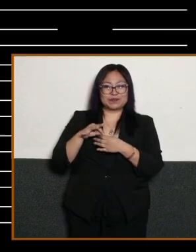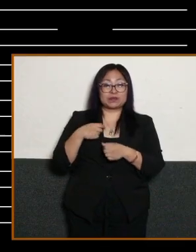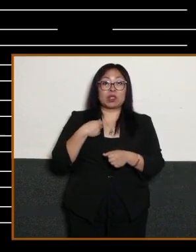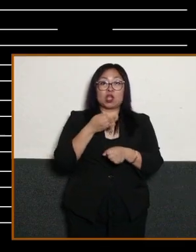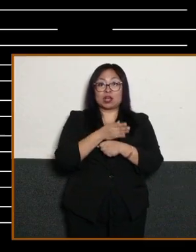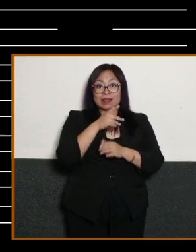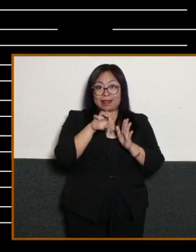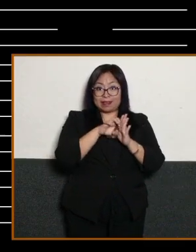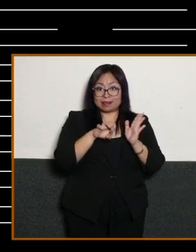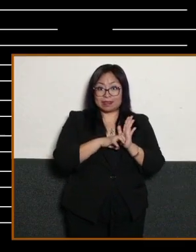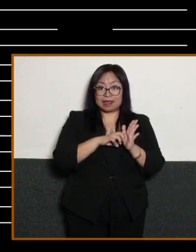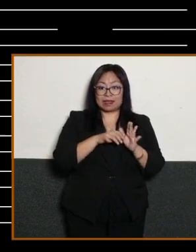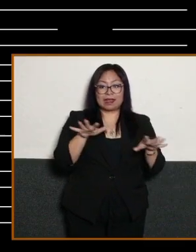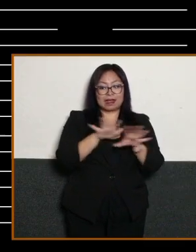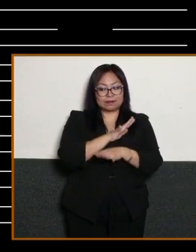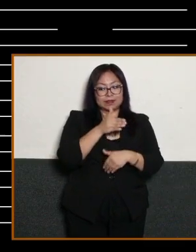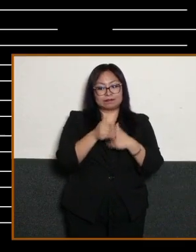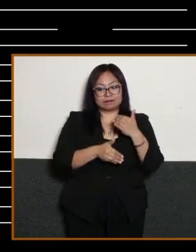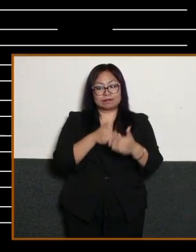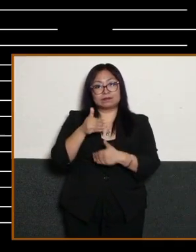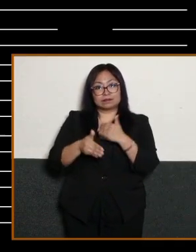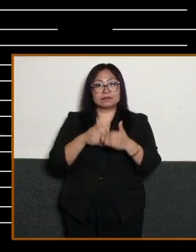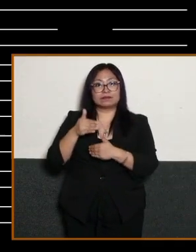ética cambia con el tiempo.